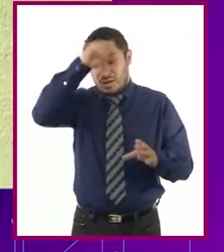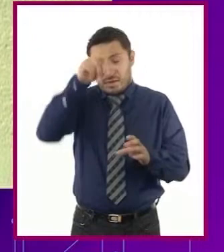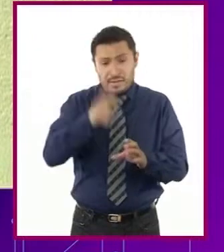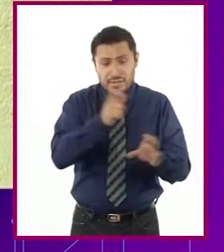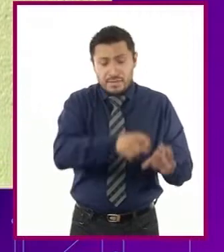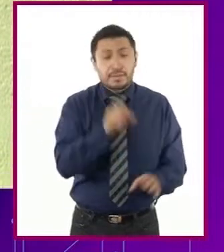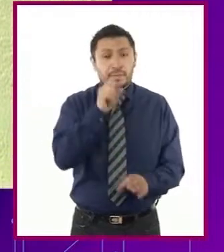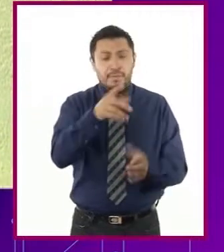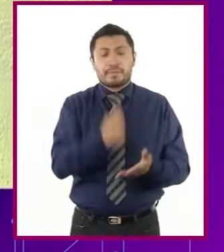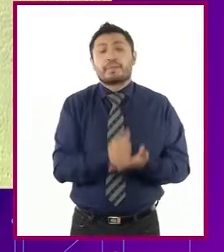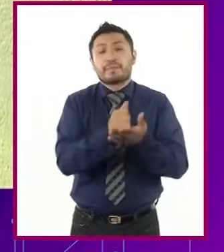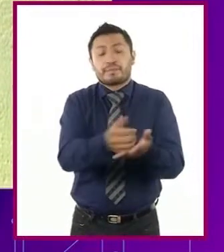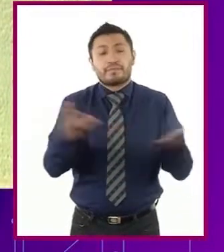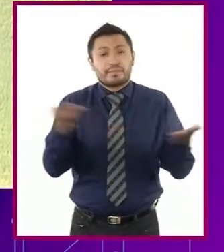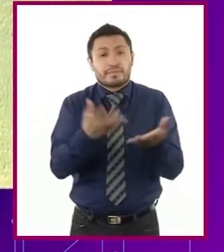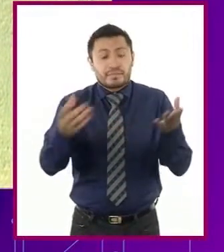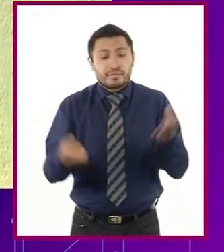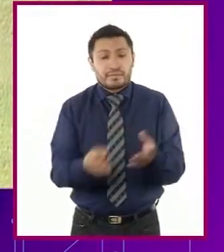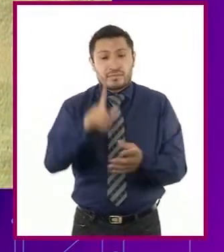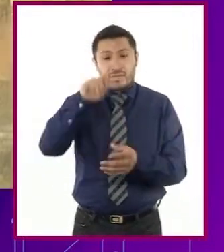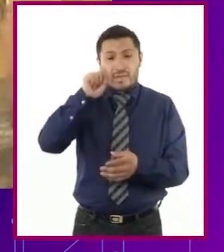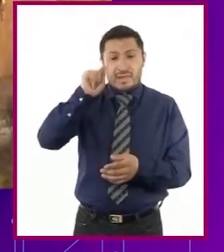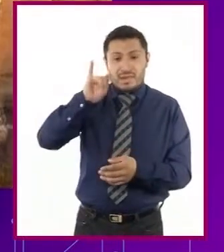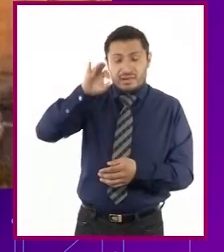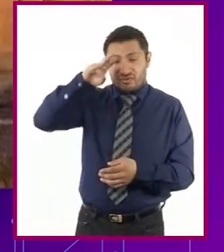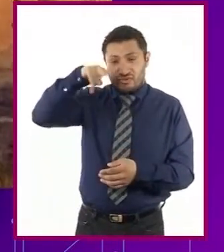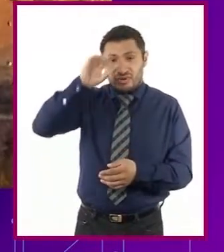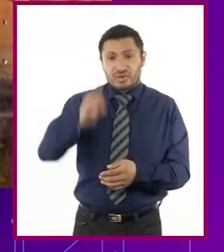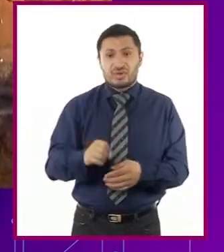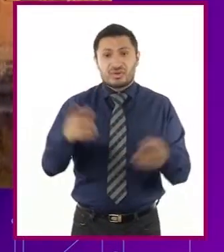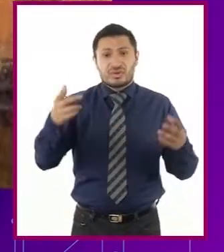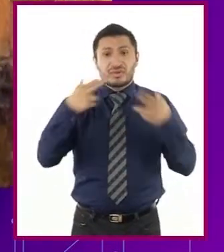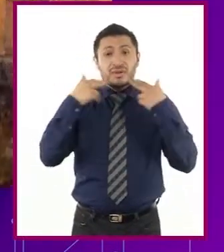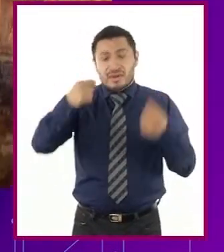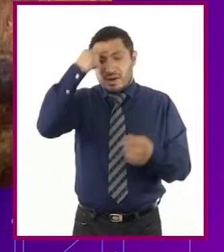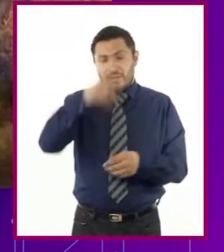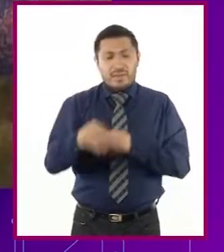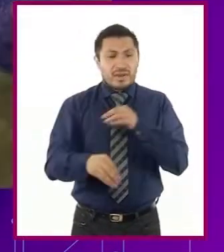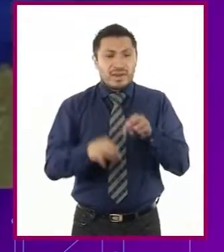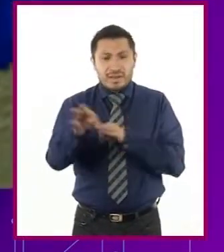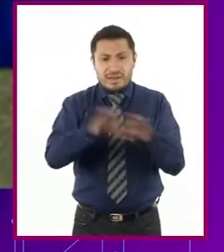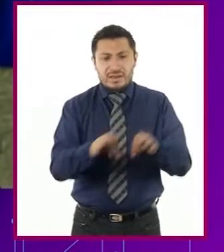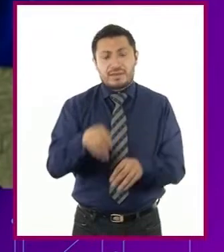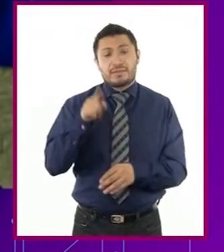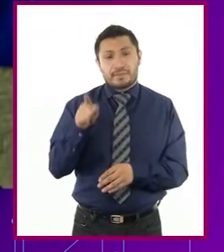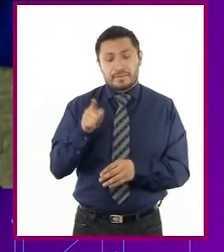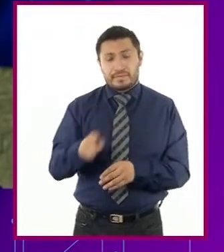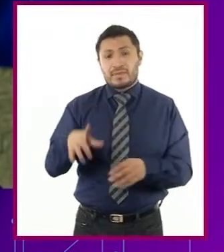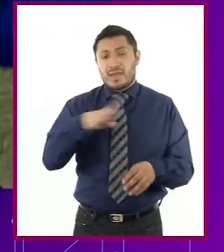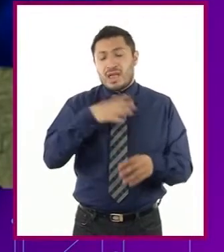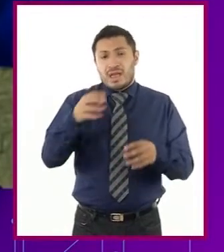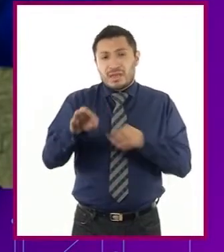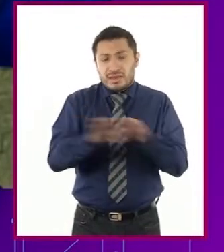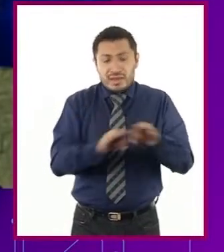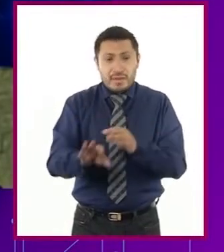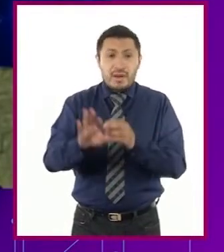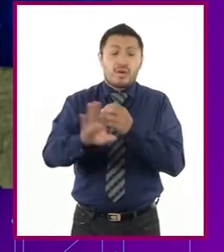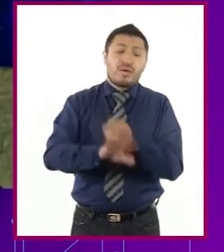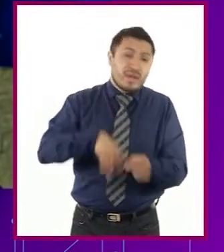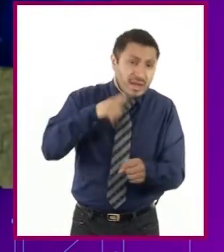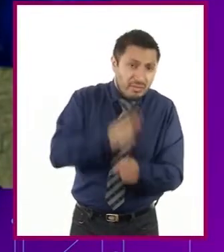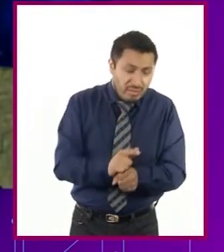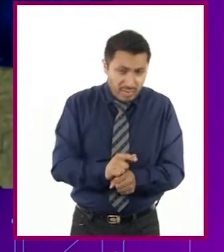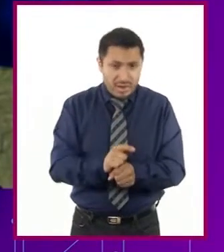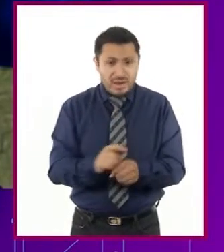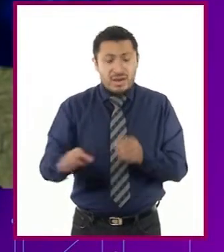también permitió la creación de latifundios y haciendas para la producción agropecuaria. Surgió la ganadería, que se basó